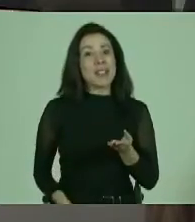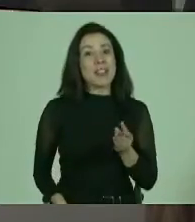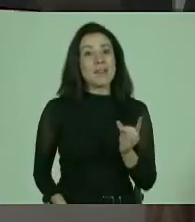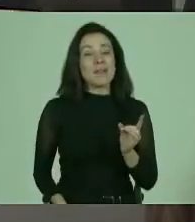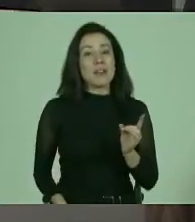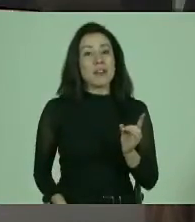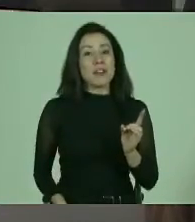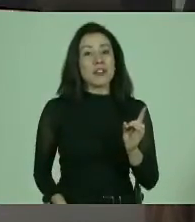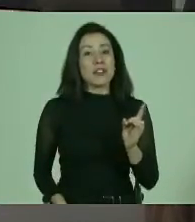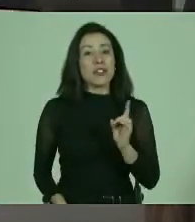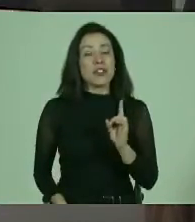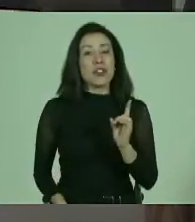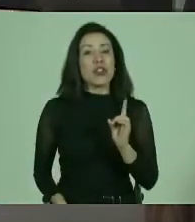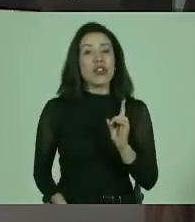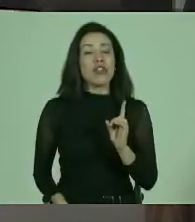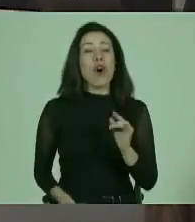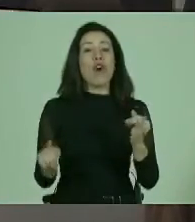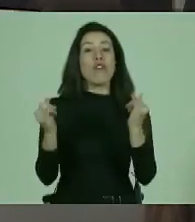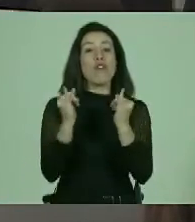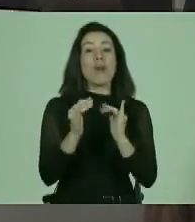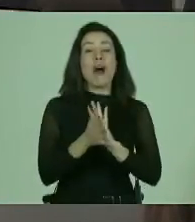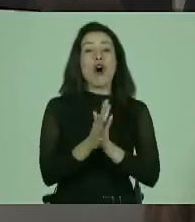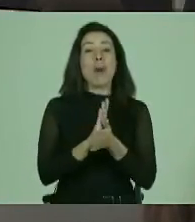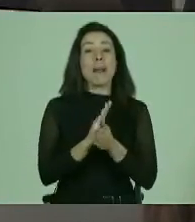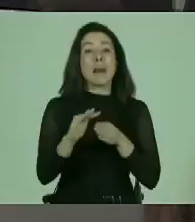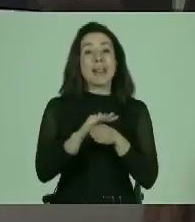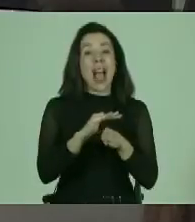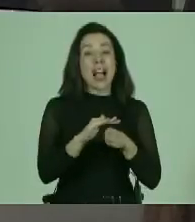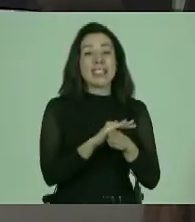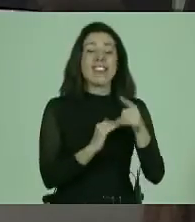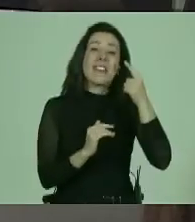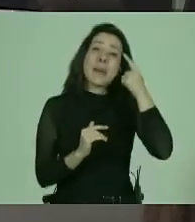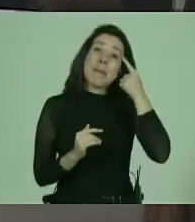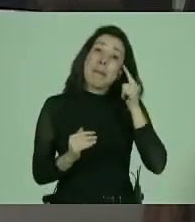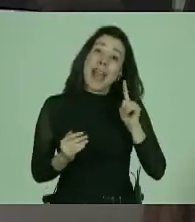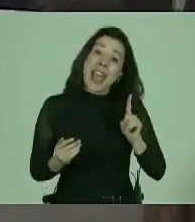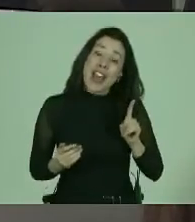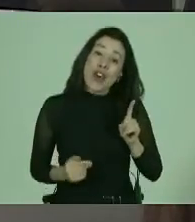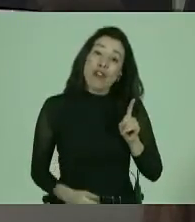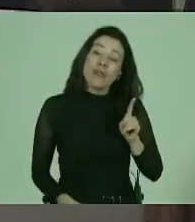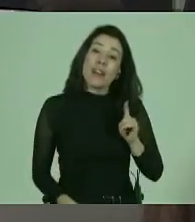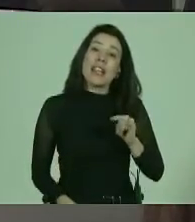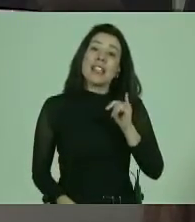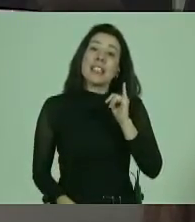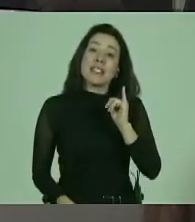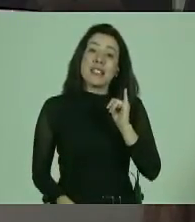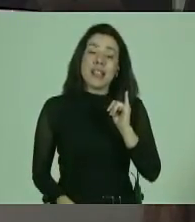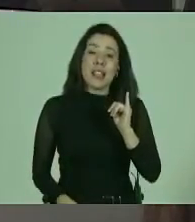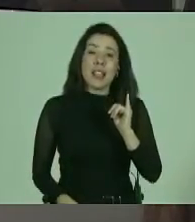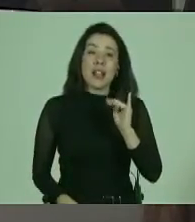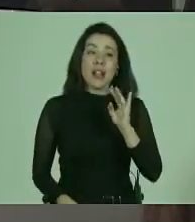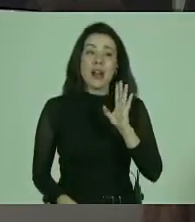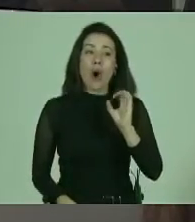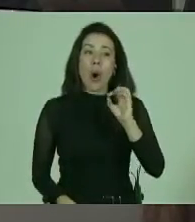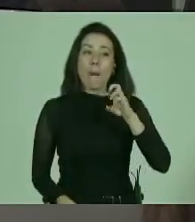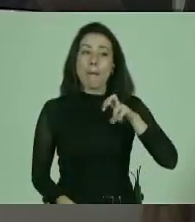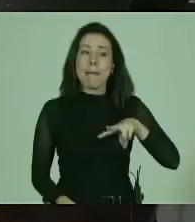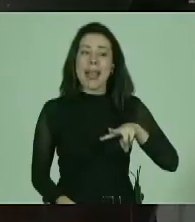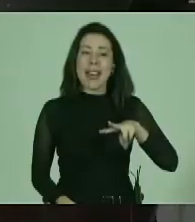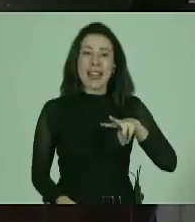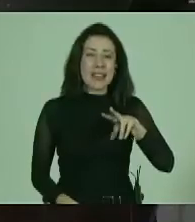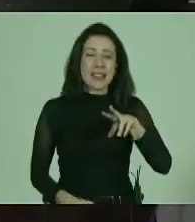en formato universalmente accesible pero sí en open acens para que